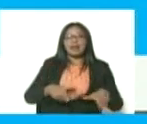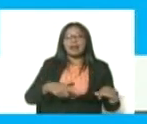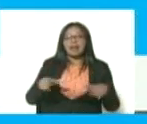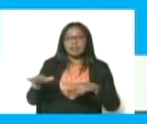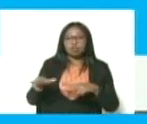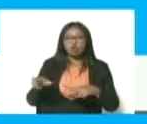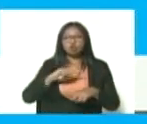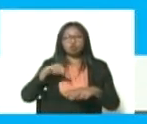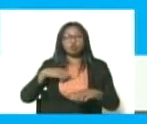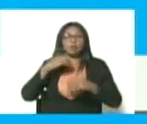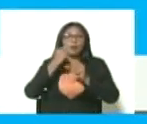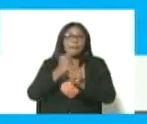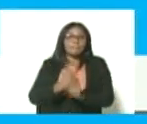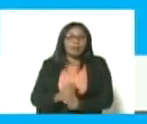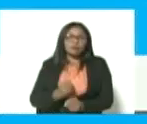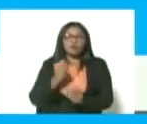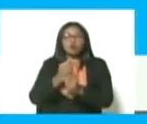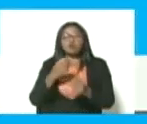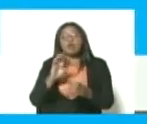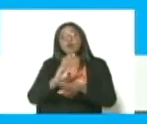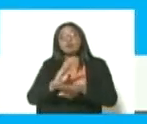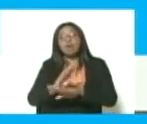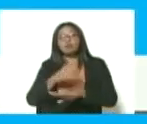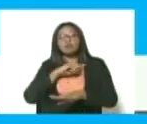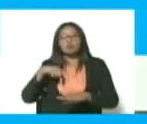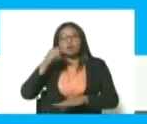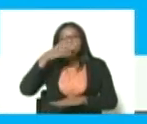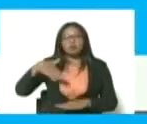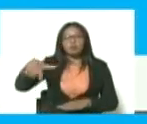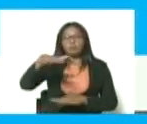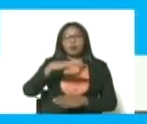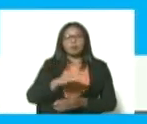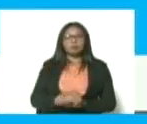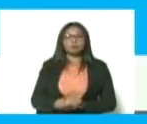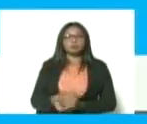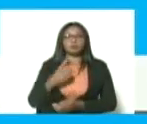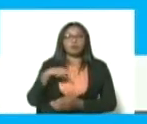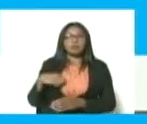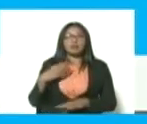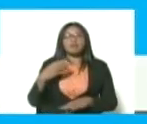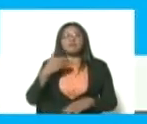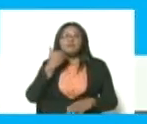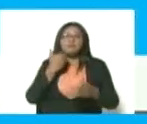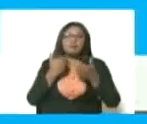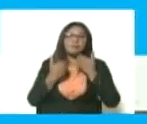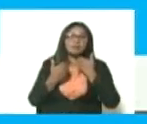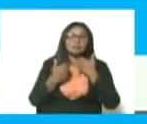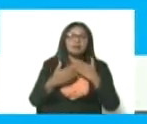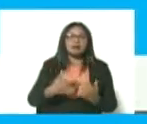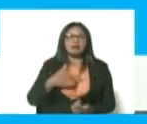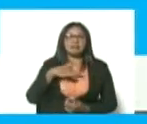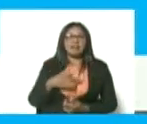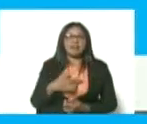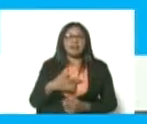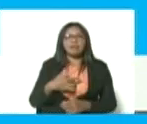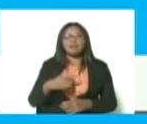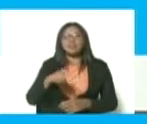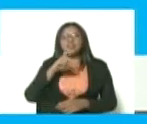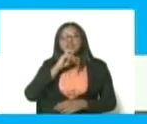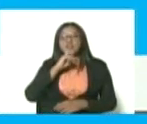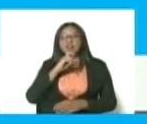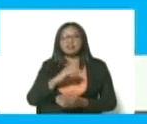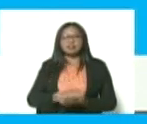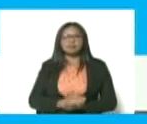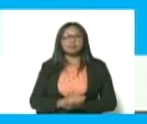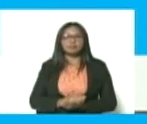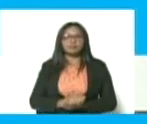proceso de protección de nuestro pueblo en una enfermedad muy rara, muy difícil,